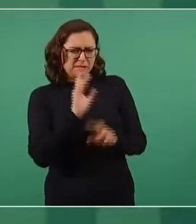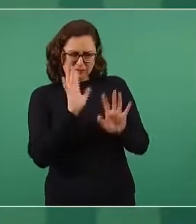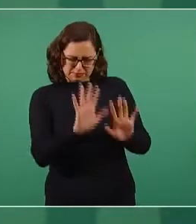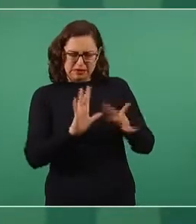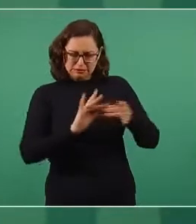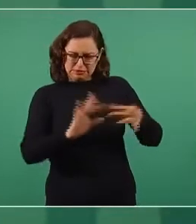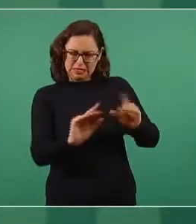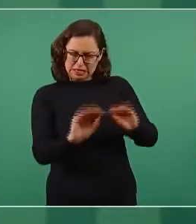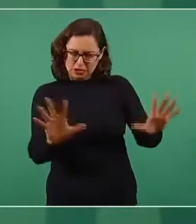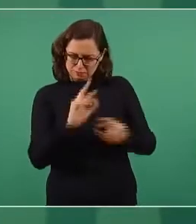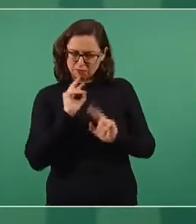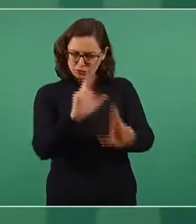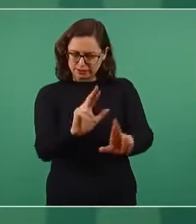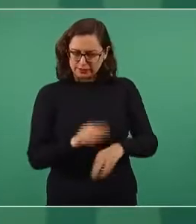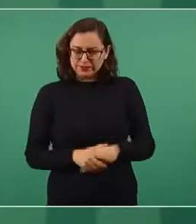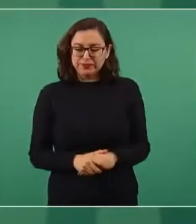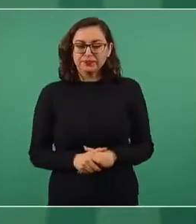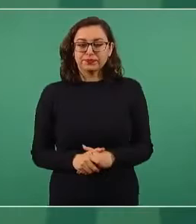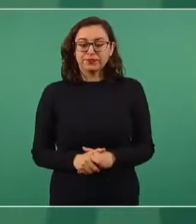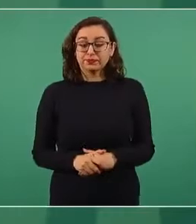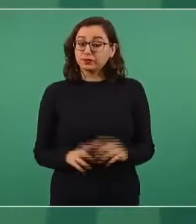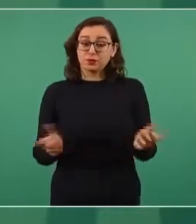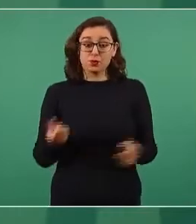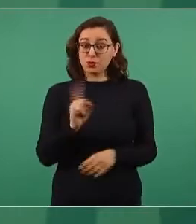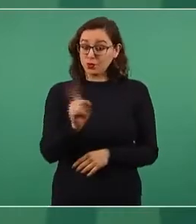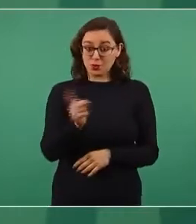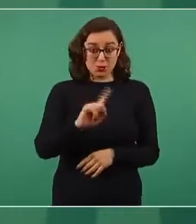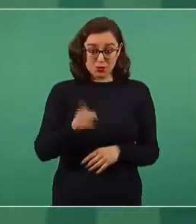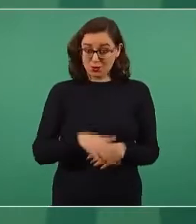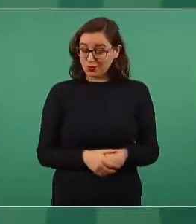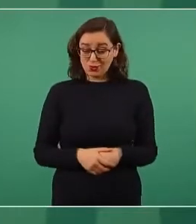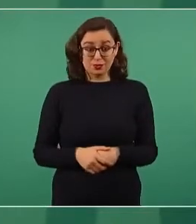ver, preciso, no, al contrario.